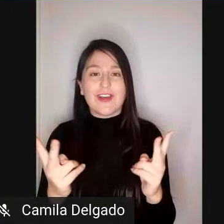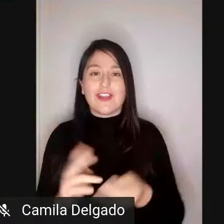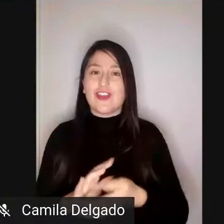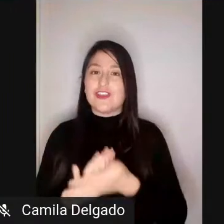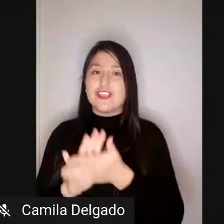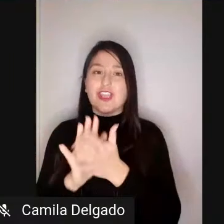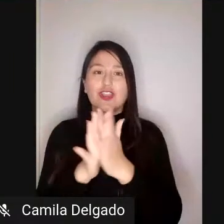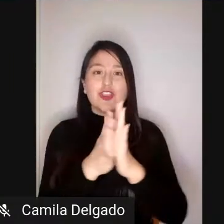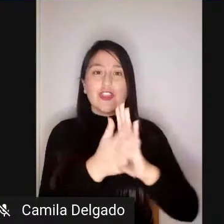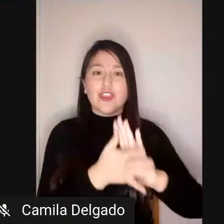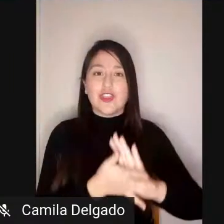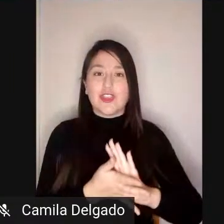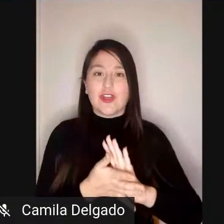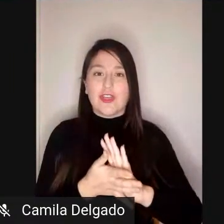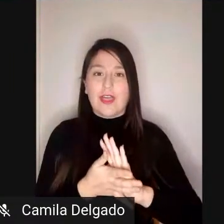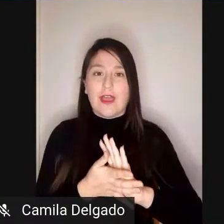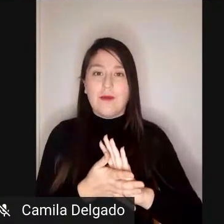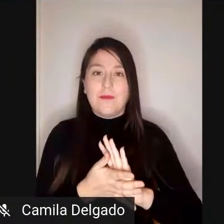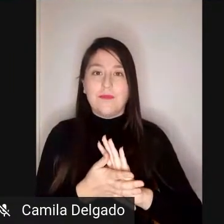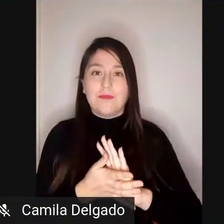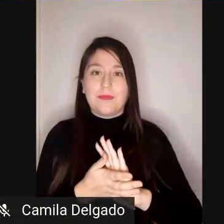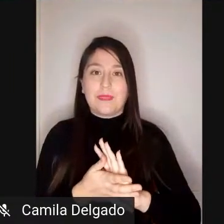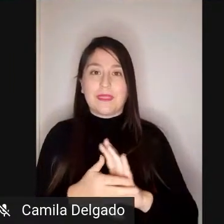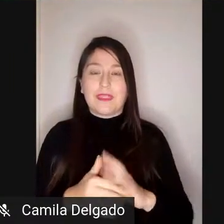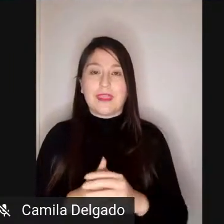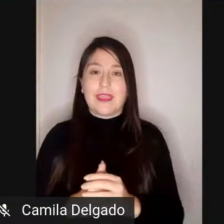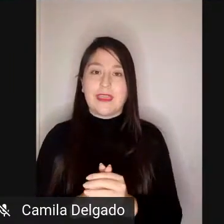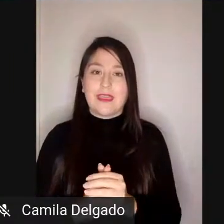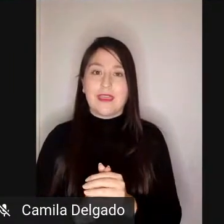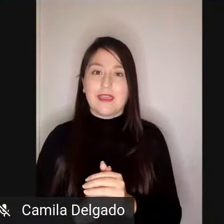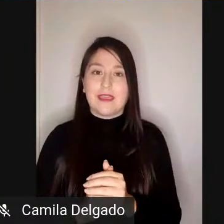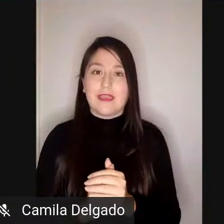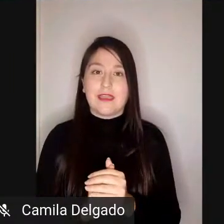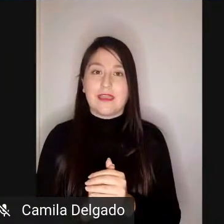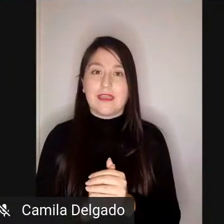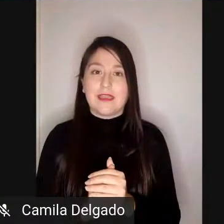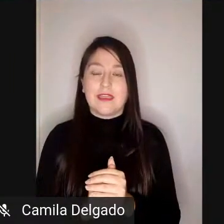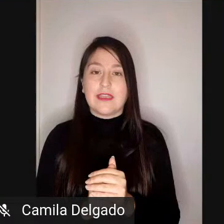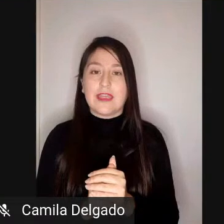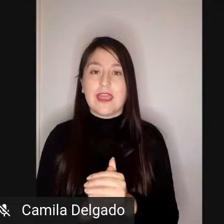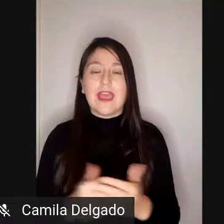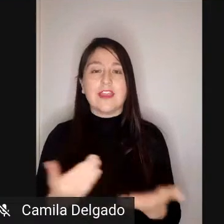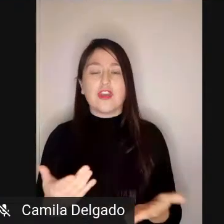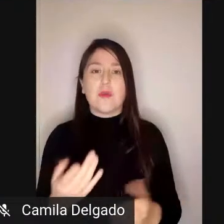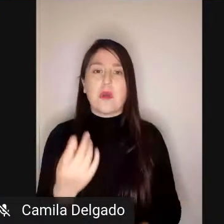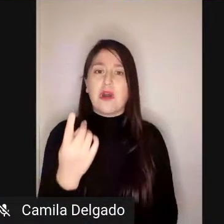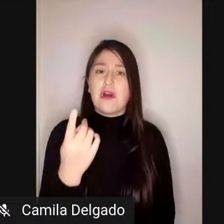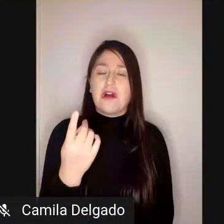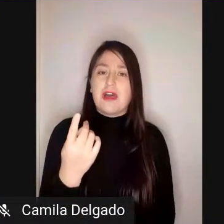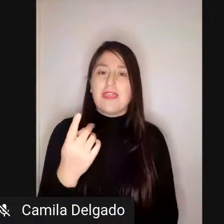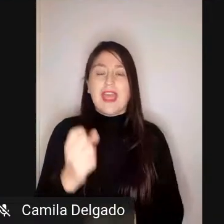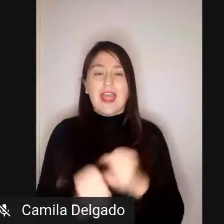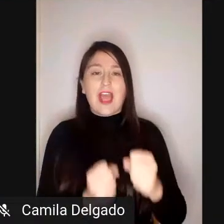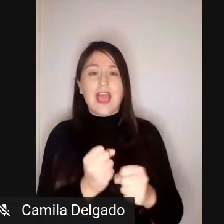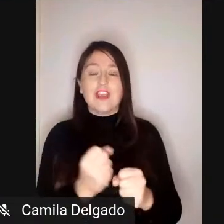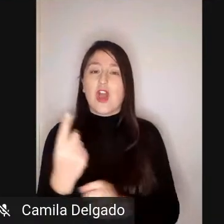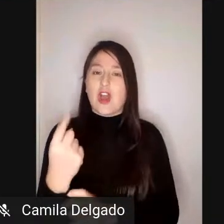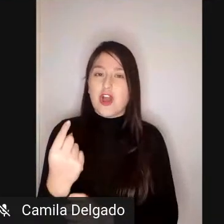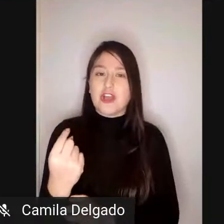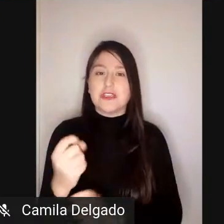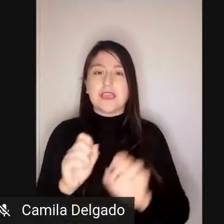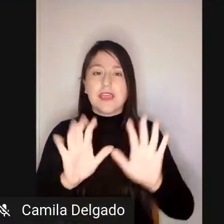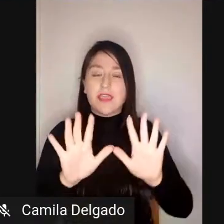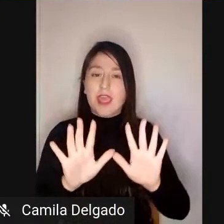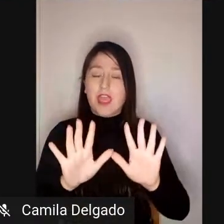es un constructo que uno viene generando desde el 2006, del 2011, 2010, que son épocas bien marcadas en uno y